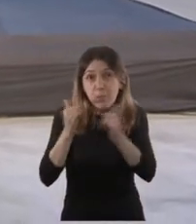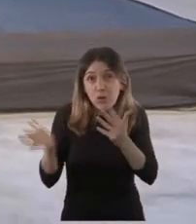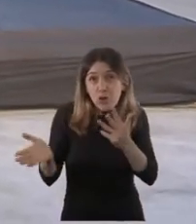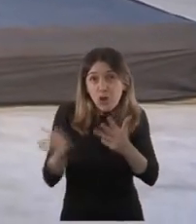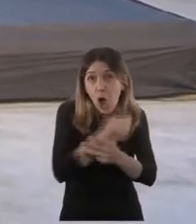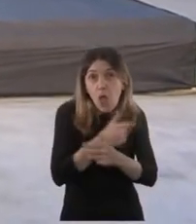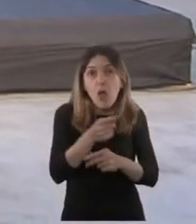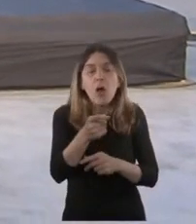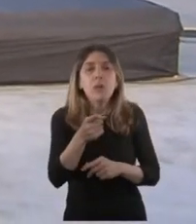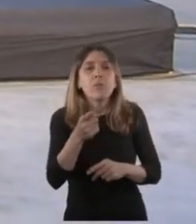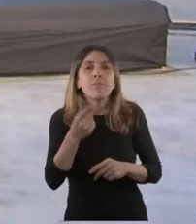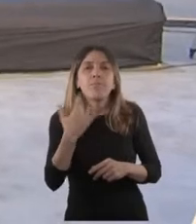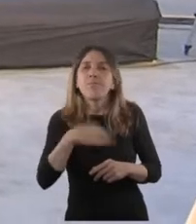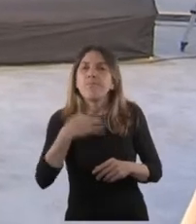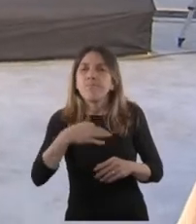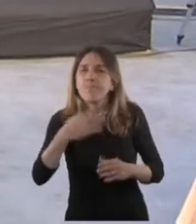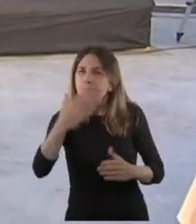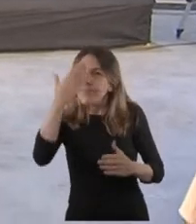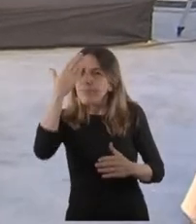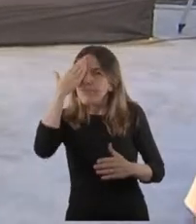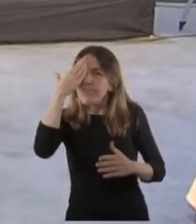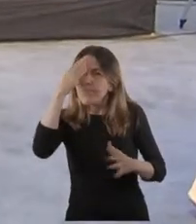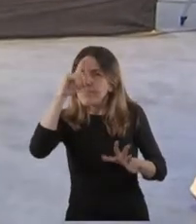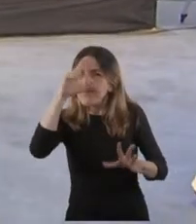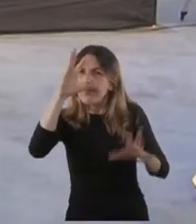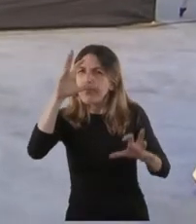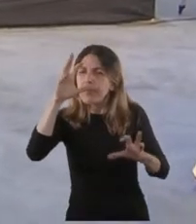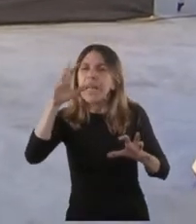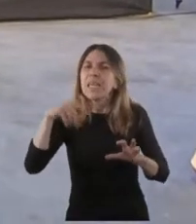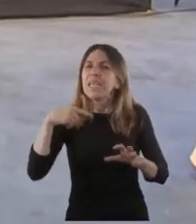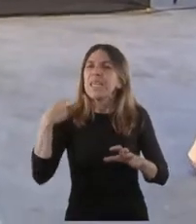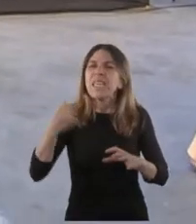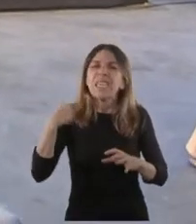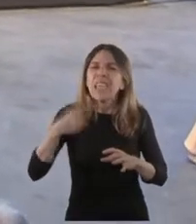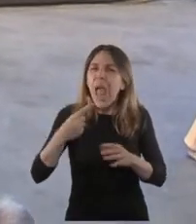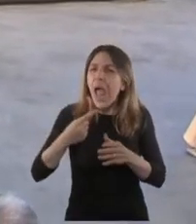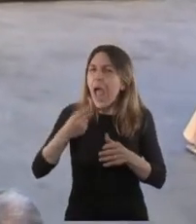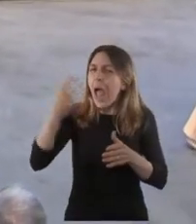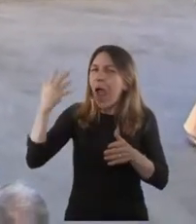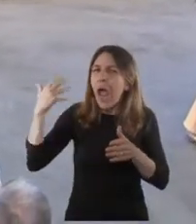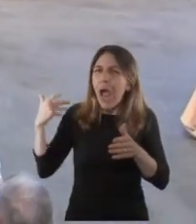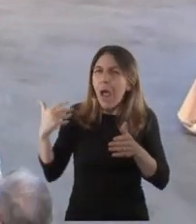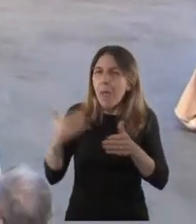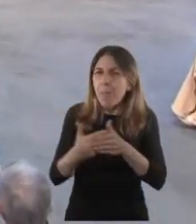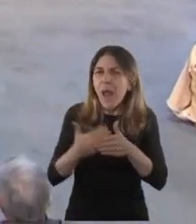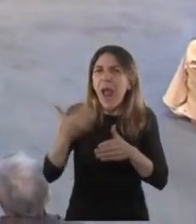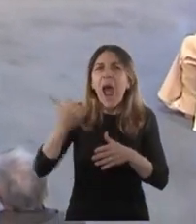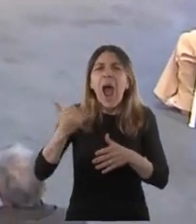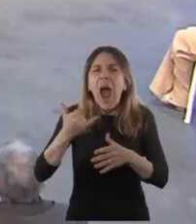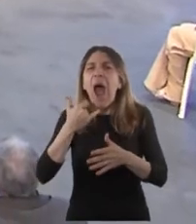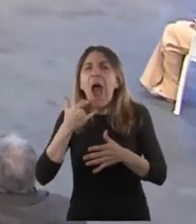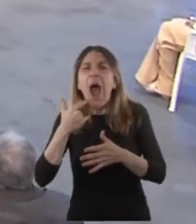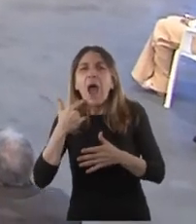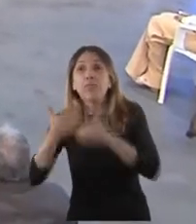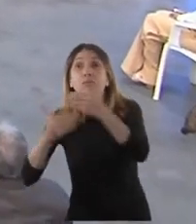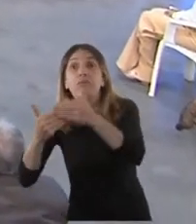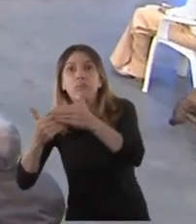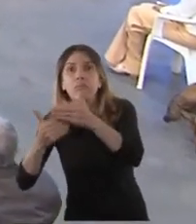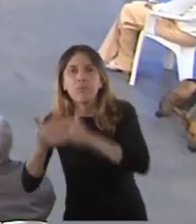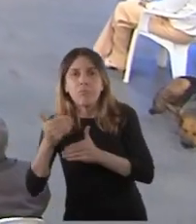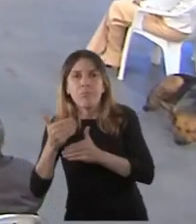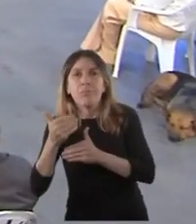que tener memoria que realmente siempre tuvimos marchas y contramarchas,